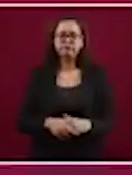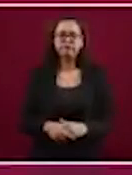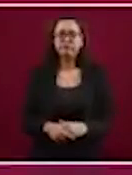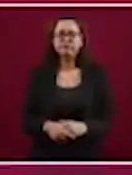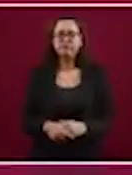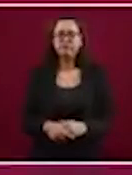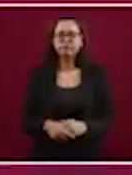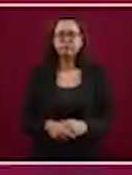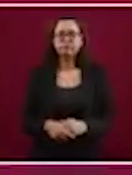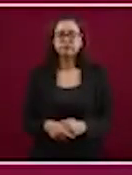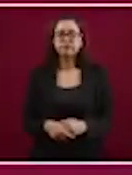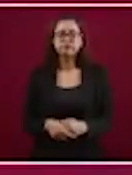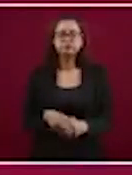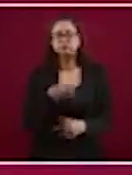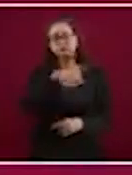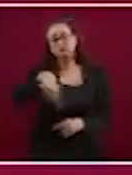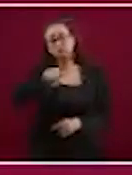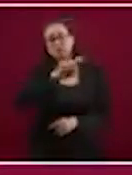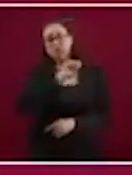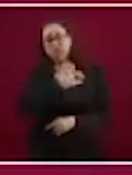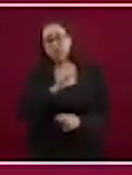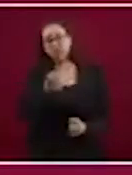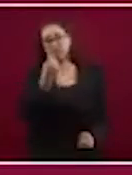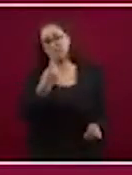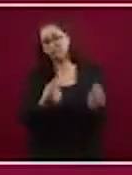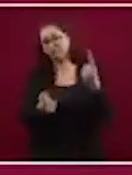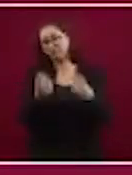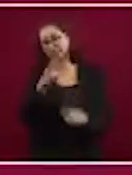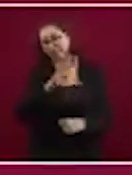le quita la vida a